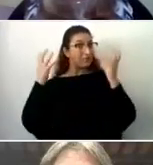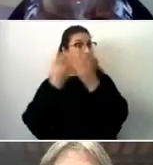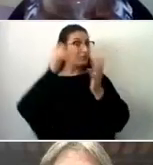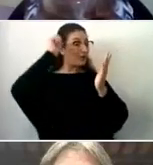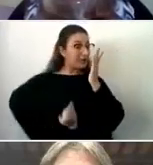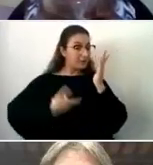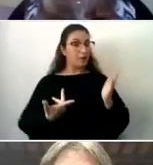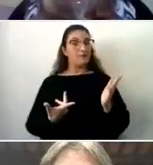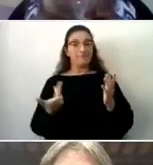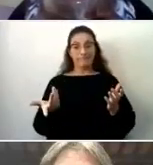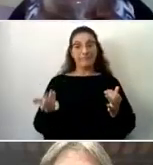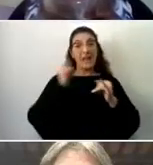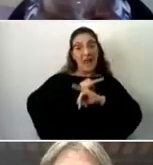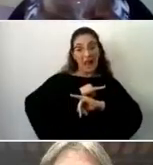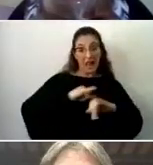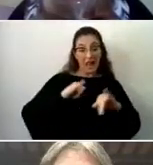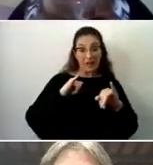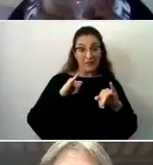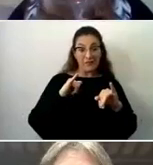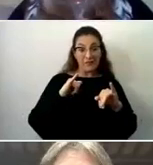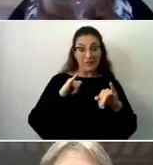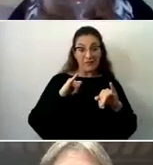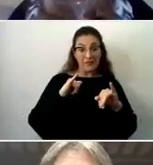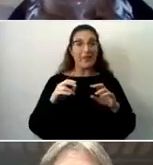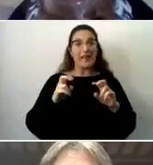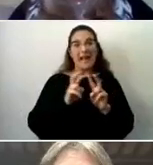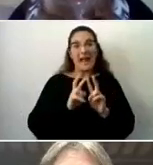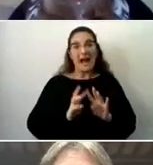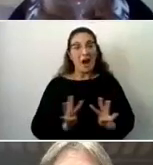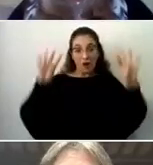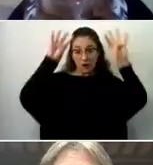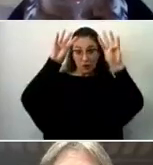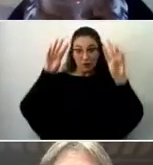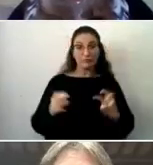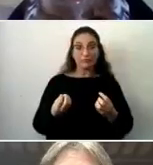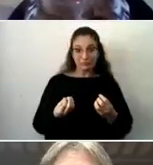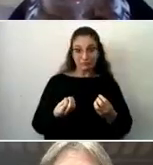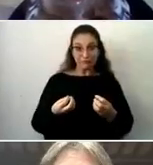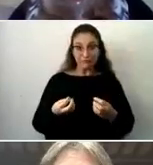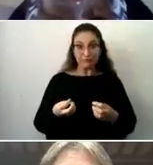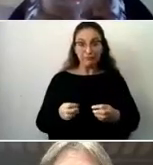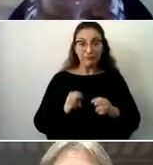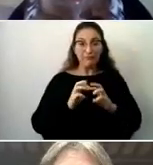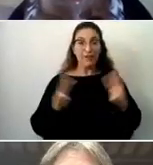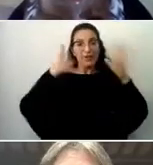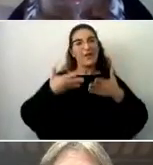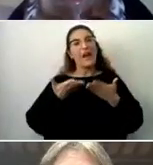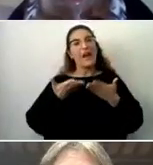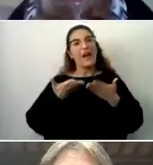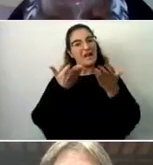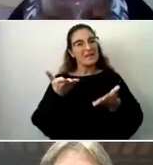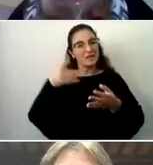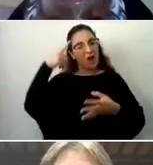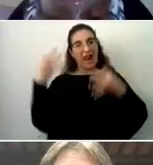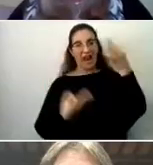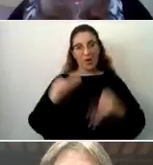informe del Alto Comisionado de Naciones Unidas para los Derechos Humanos en cuanto al acceso a la justicia, en virtud del